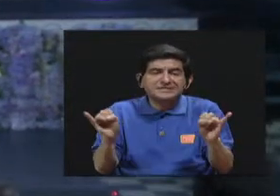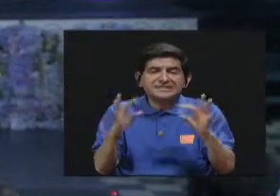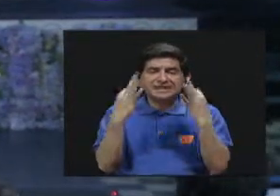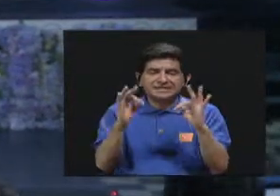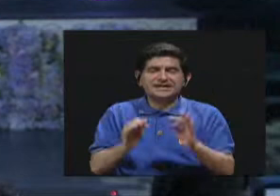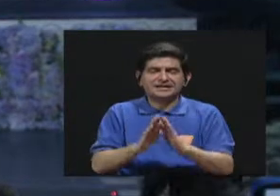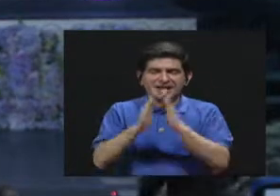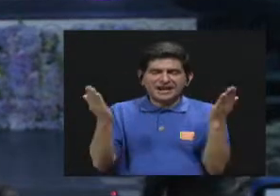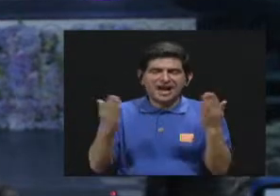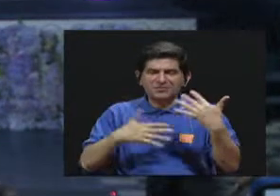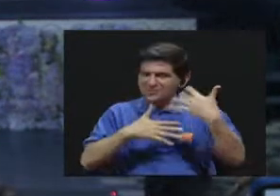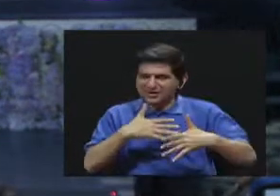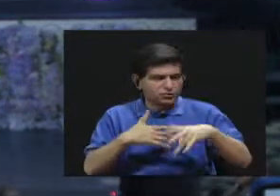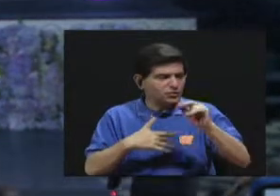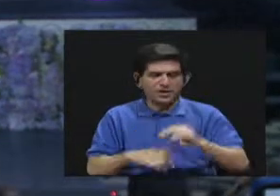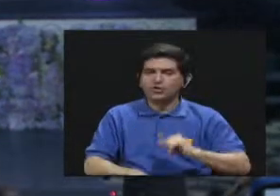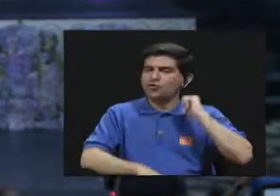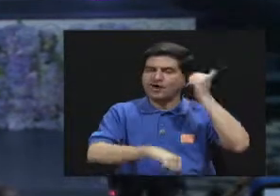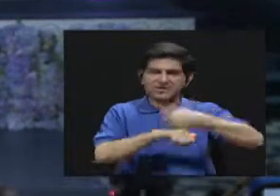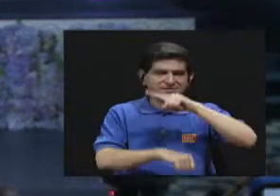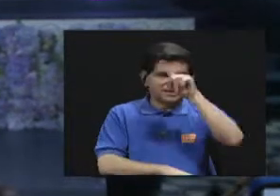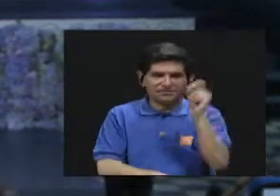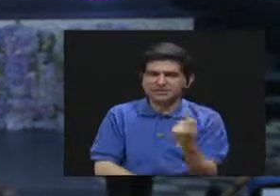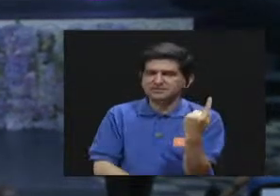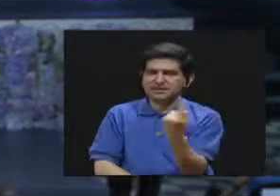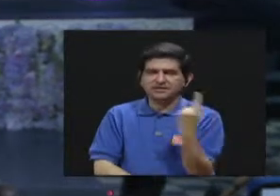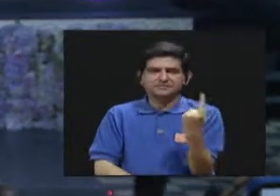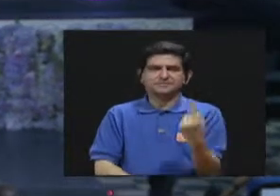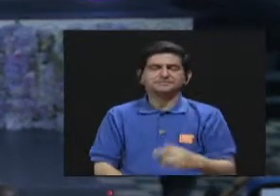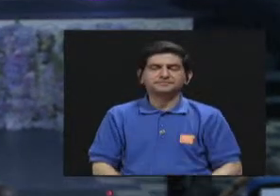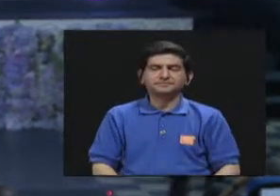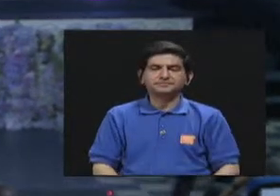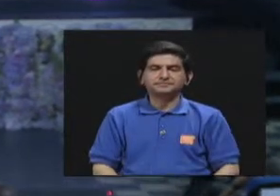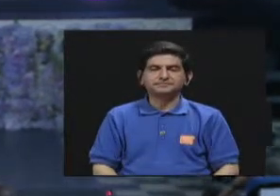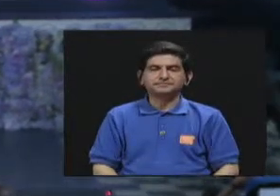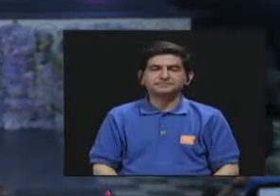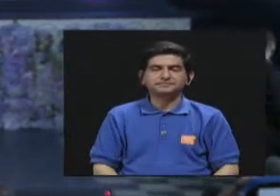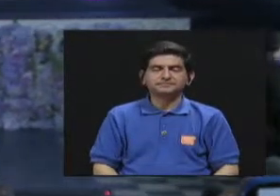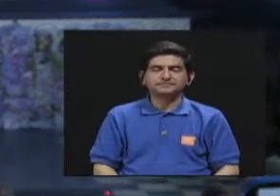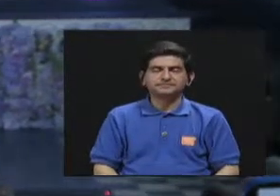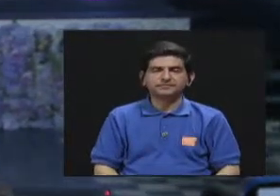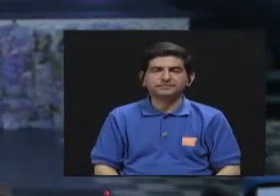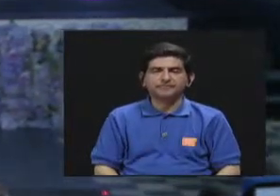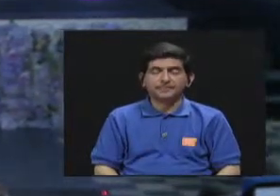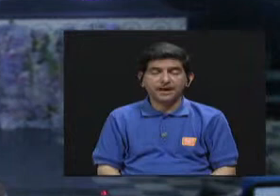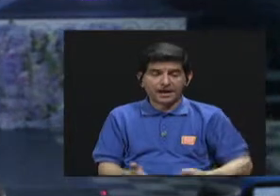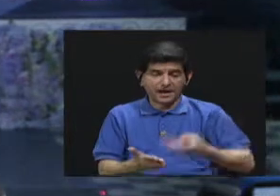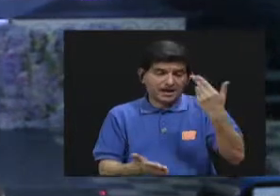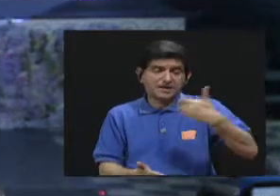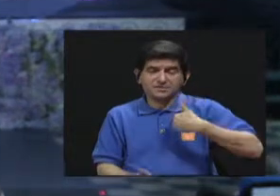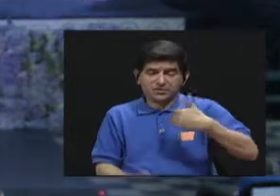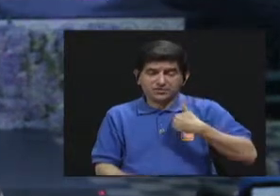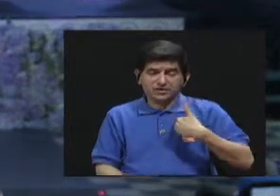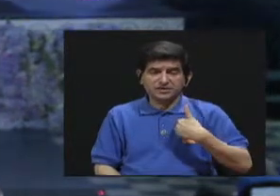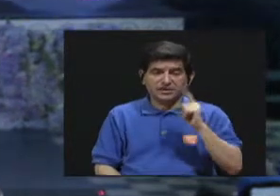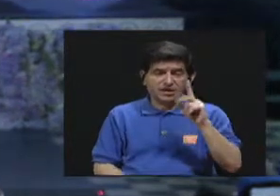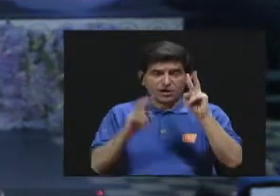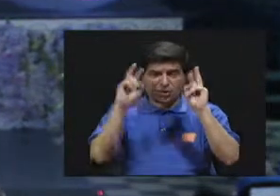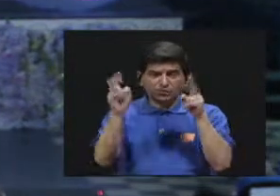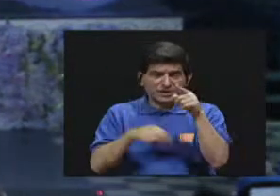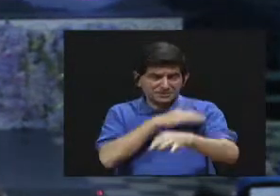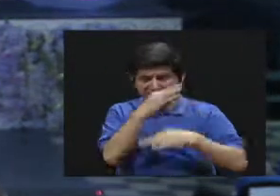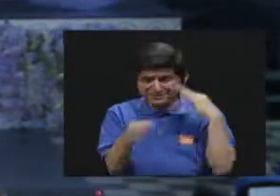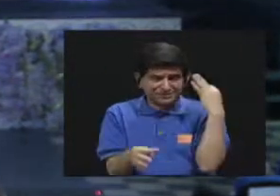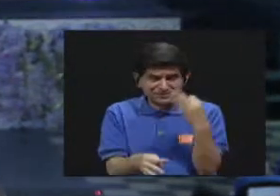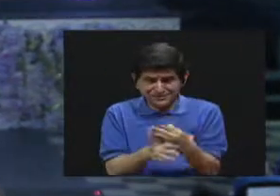uh-huh, simplemente plantear preguntas. Exactamente, y el valor de que siendo una temática como esa,